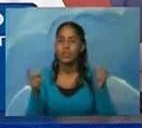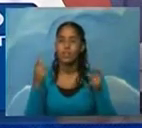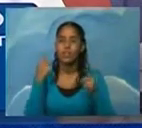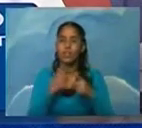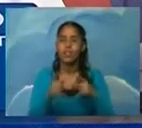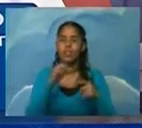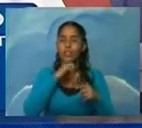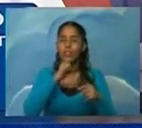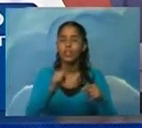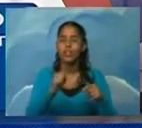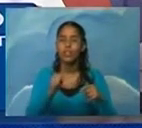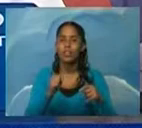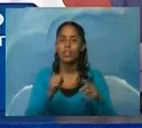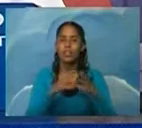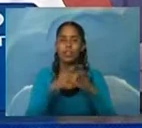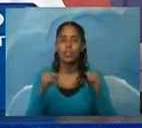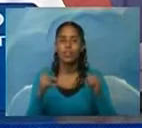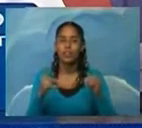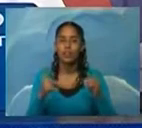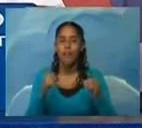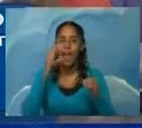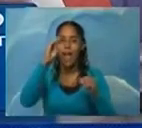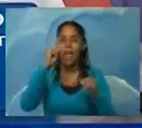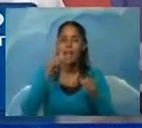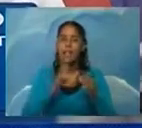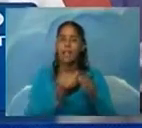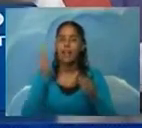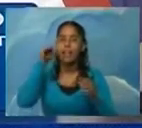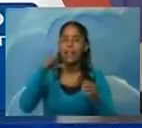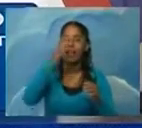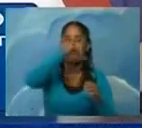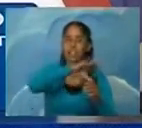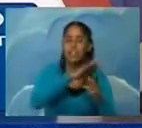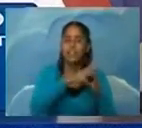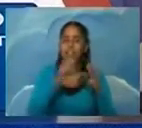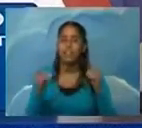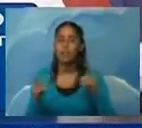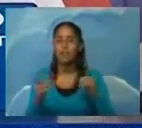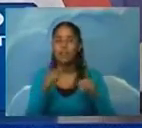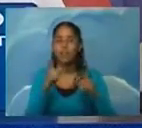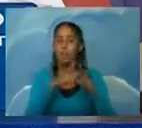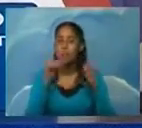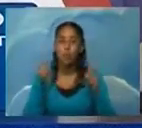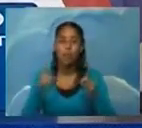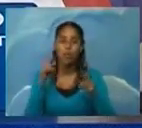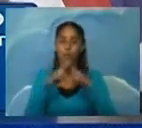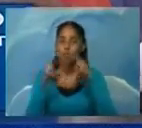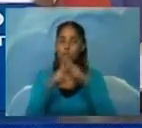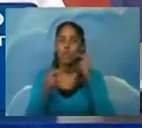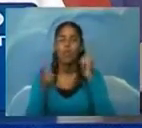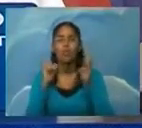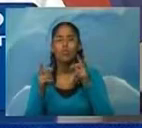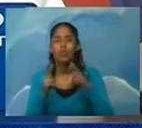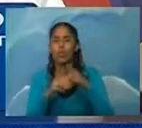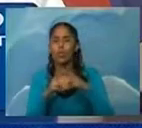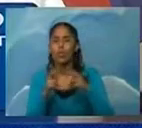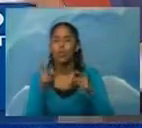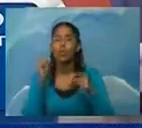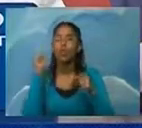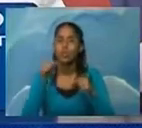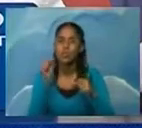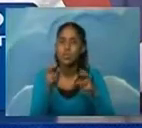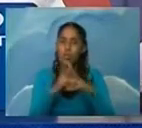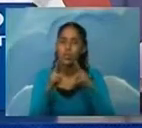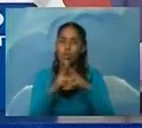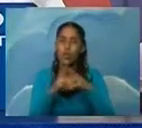es el camero montés. Tampoco conozco el camero montés. Unos conozco y otros no conozco.